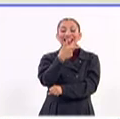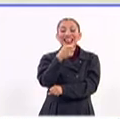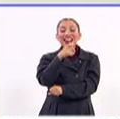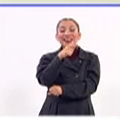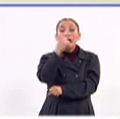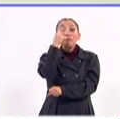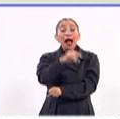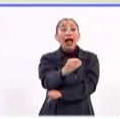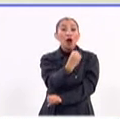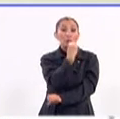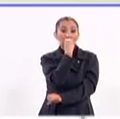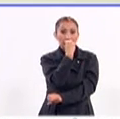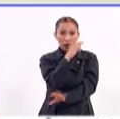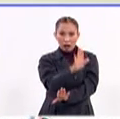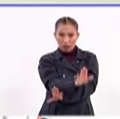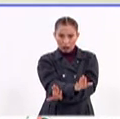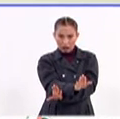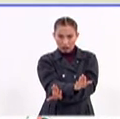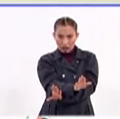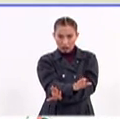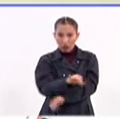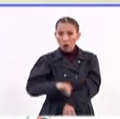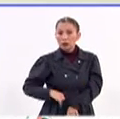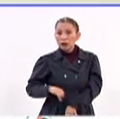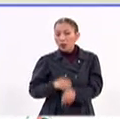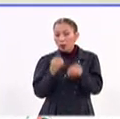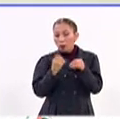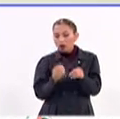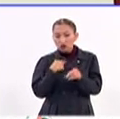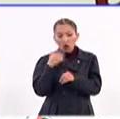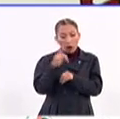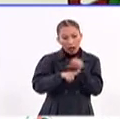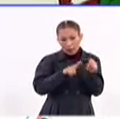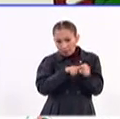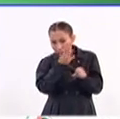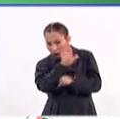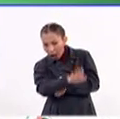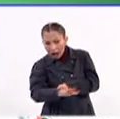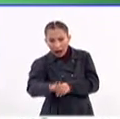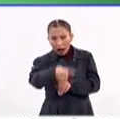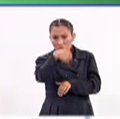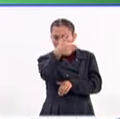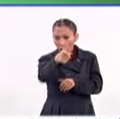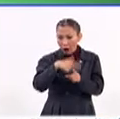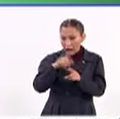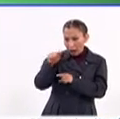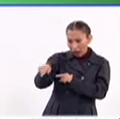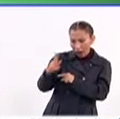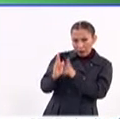de alimentación, básicamente. Nos interesa mucho la fauna silvestre, nos interesan los